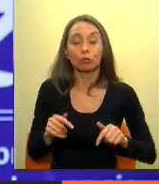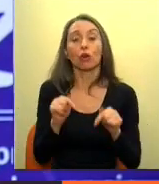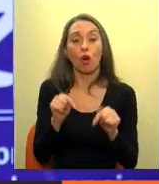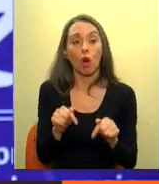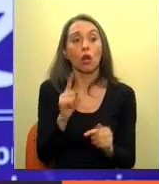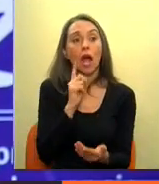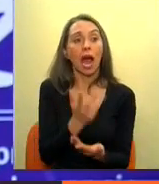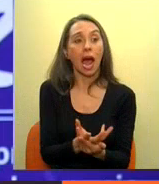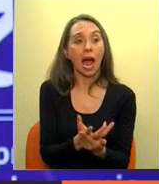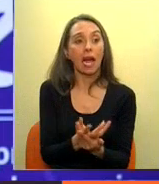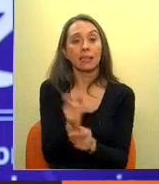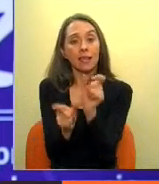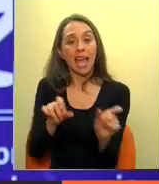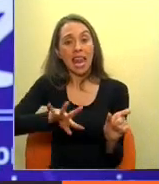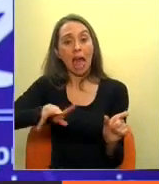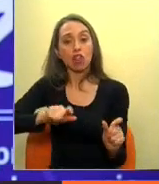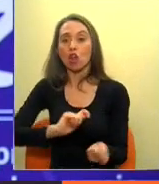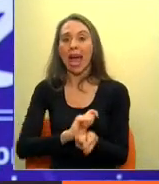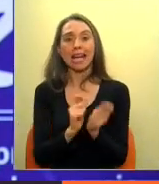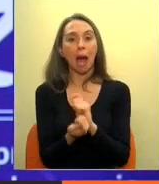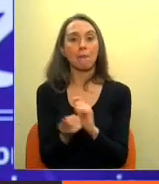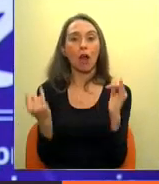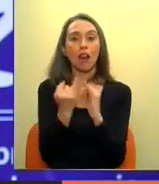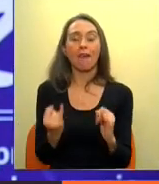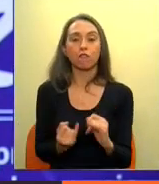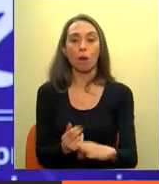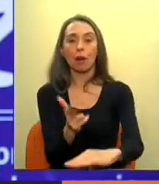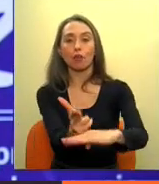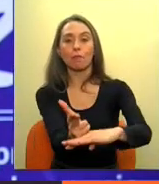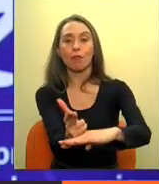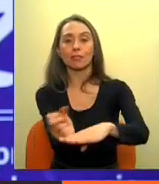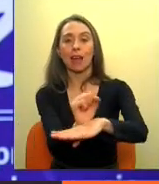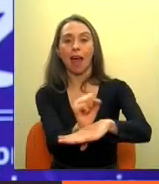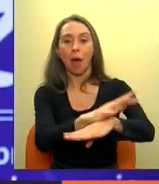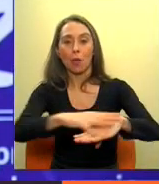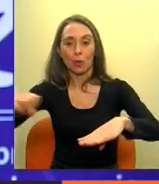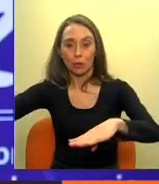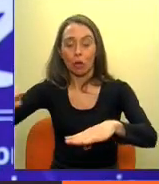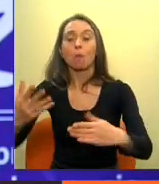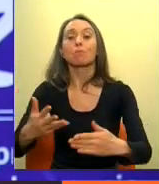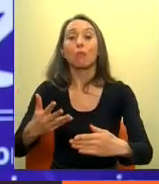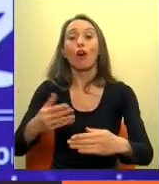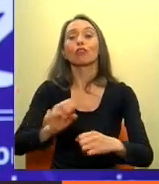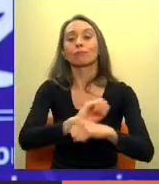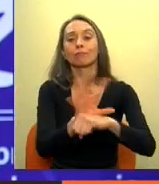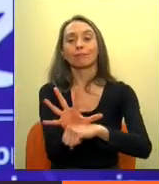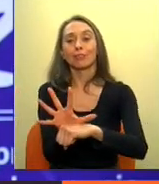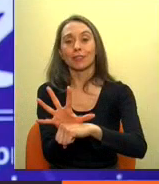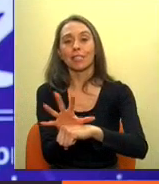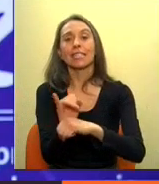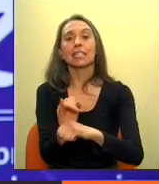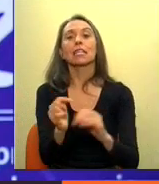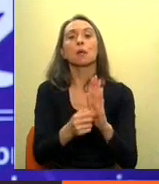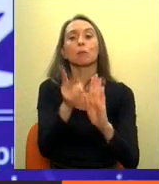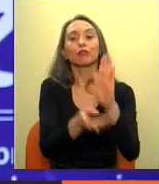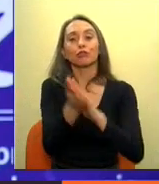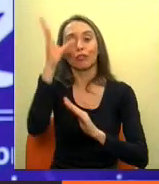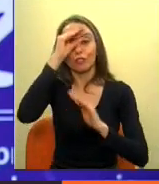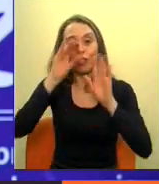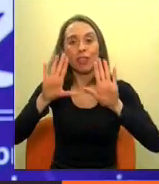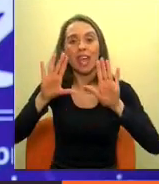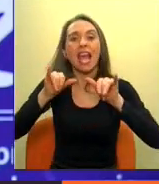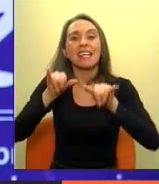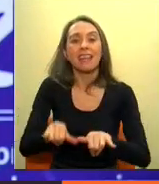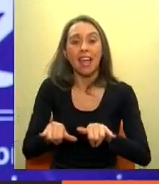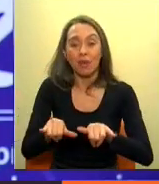hay cambios conductuales respecto a la forma en que se realiza este delito dado la situación de pandemia y también de todo que queda de restricción de